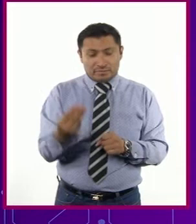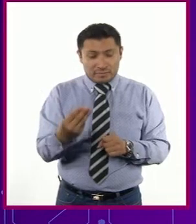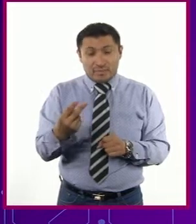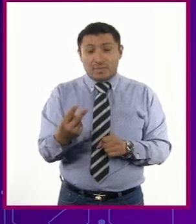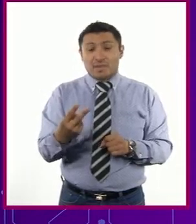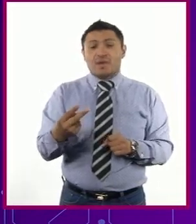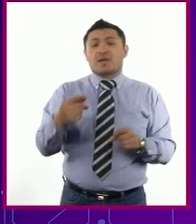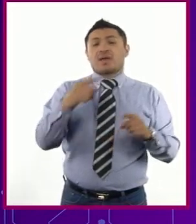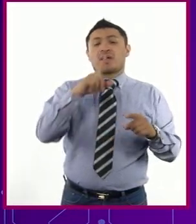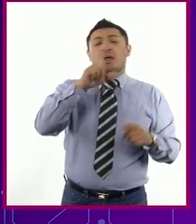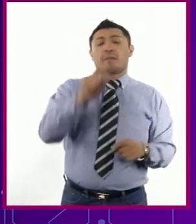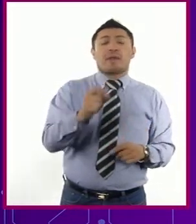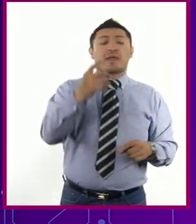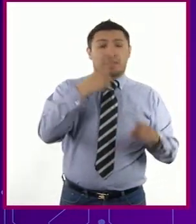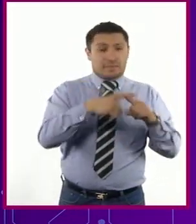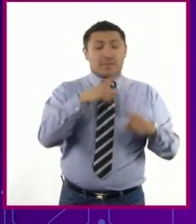multiplica